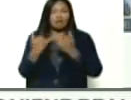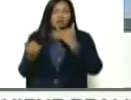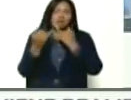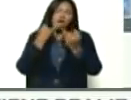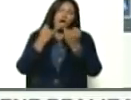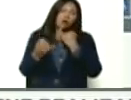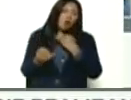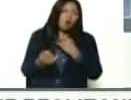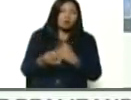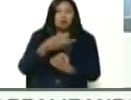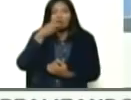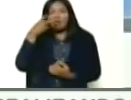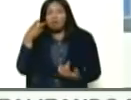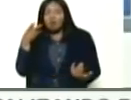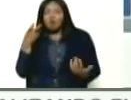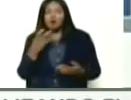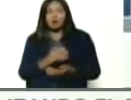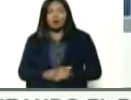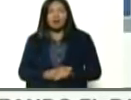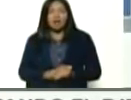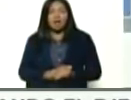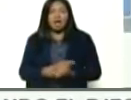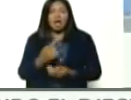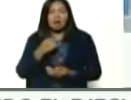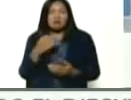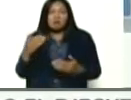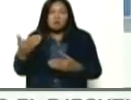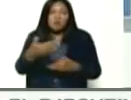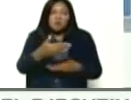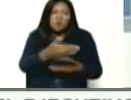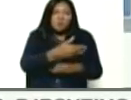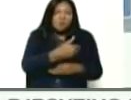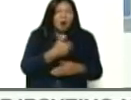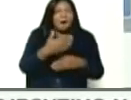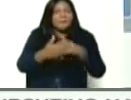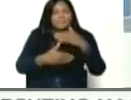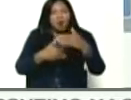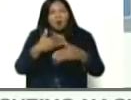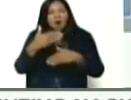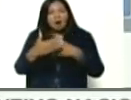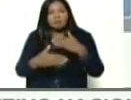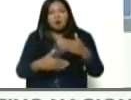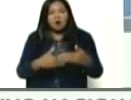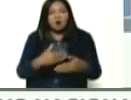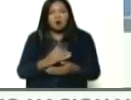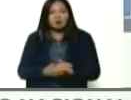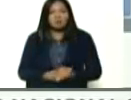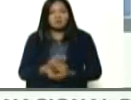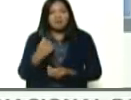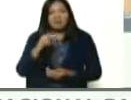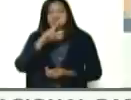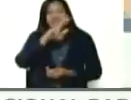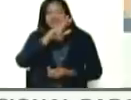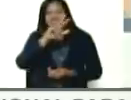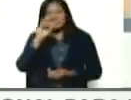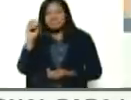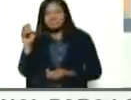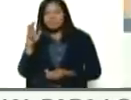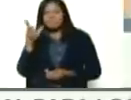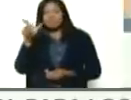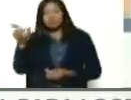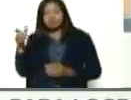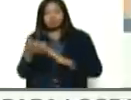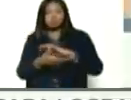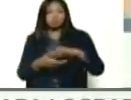drogadicción y él ha estado recogiendo los tiene unos 300 personas con esos problemas